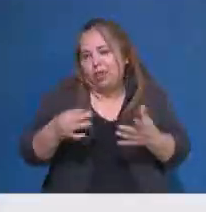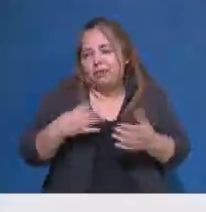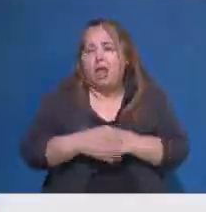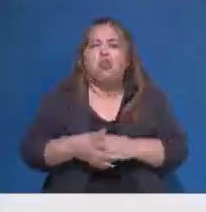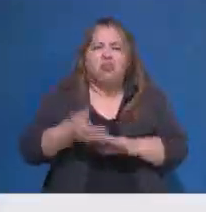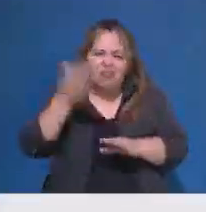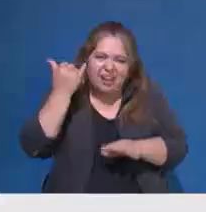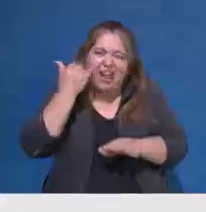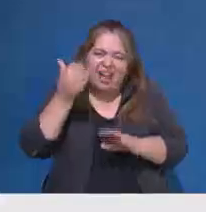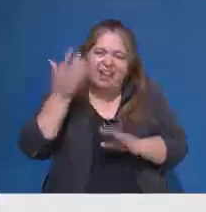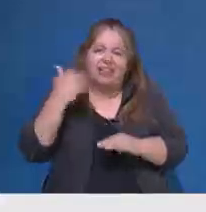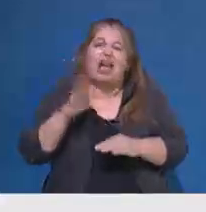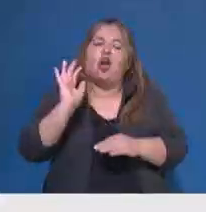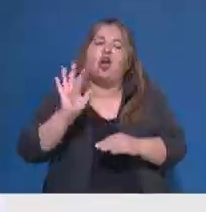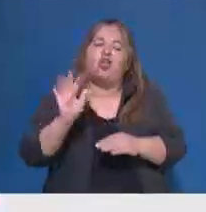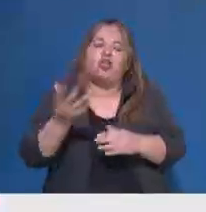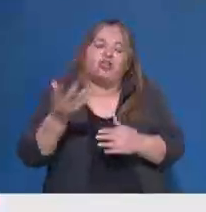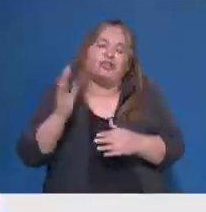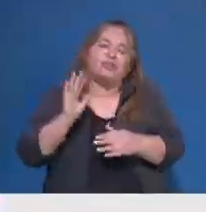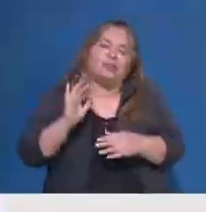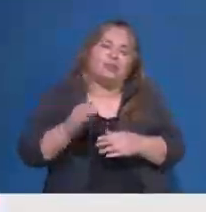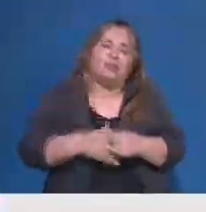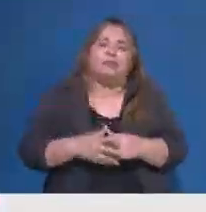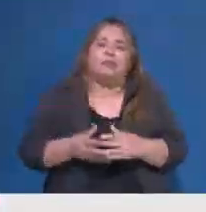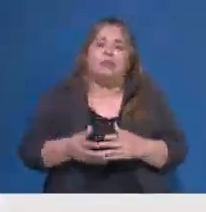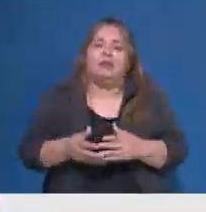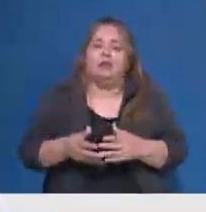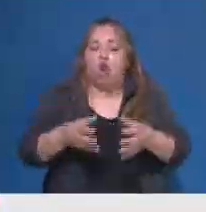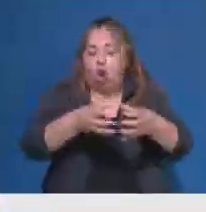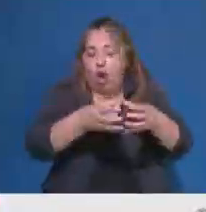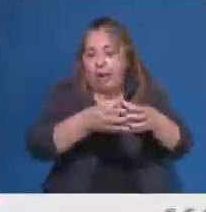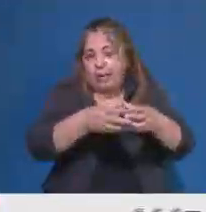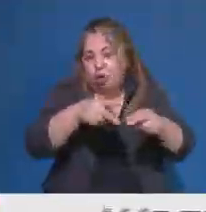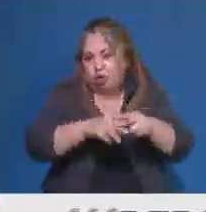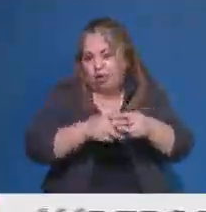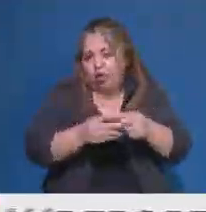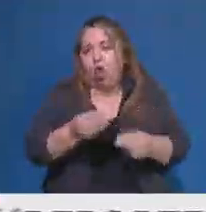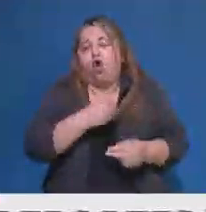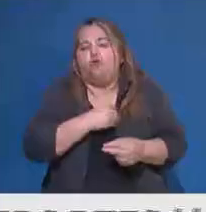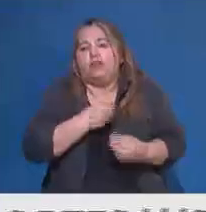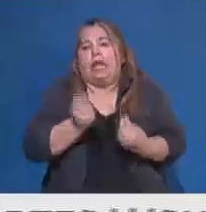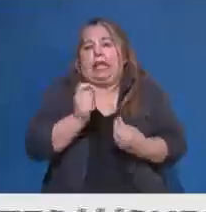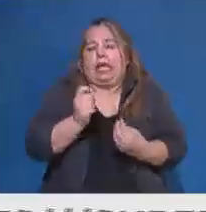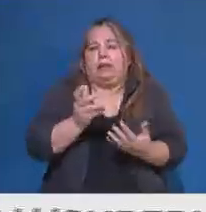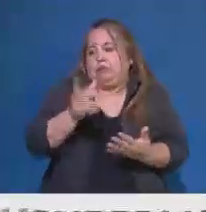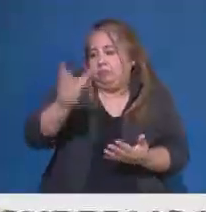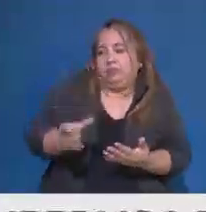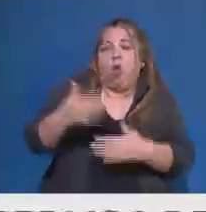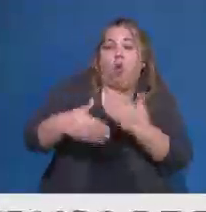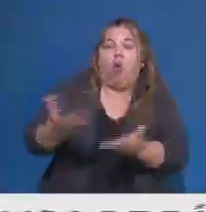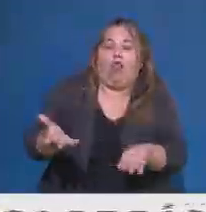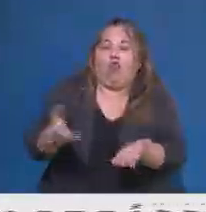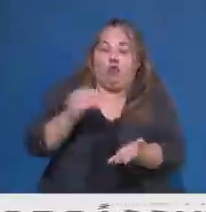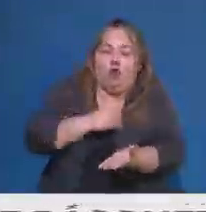cómodo, me tienen muy bien. Y como te dije, la confianza del cuerpo técnico es fundamental en el jugador. Si no tienes